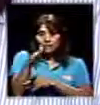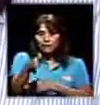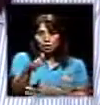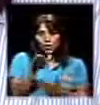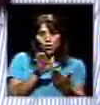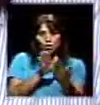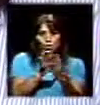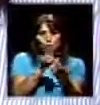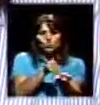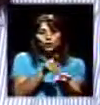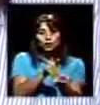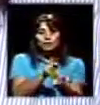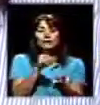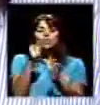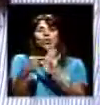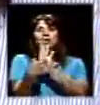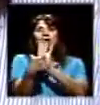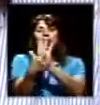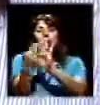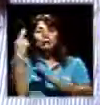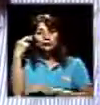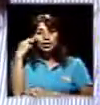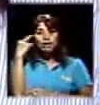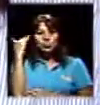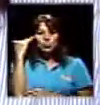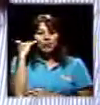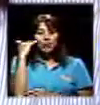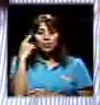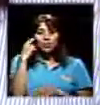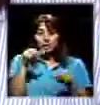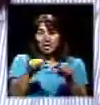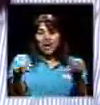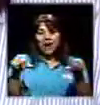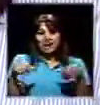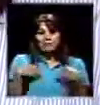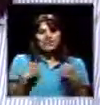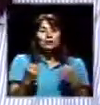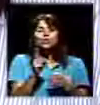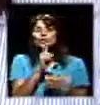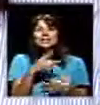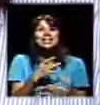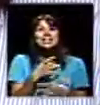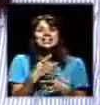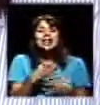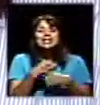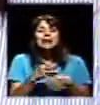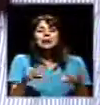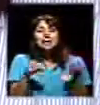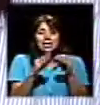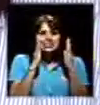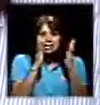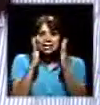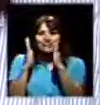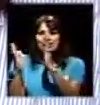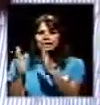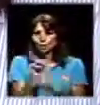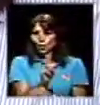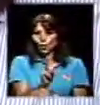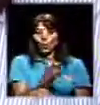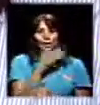las áreas de salud no están interesadas en hacer más y más y más consultas, sino en hacer que esas consultas sean más eficientes. Bueno, queremos